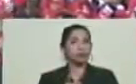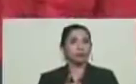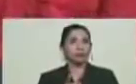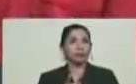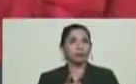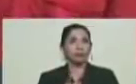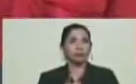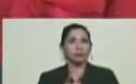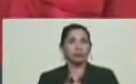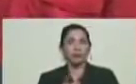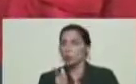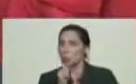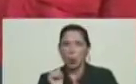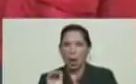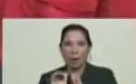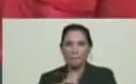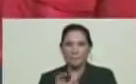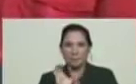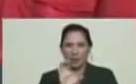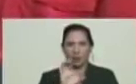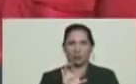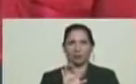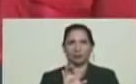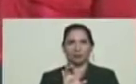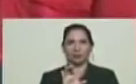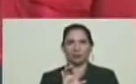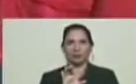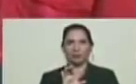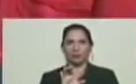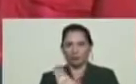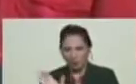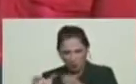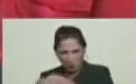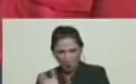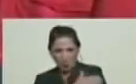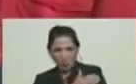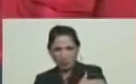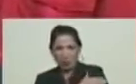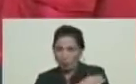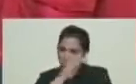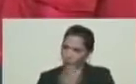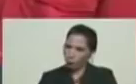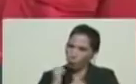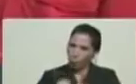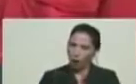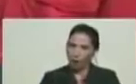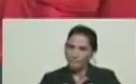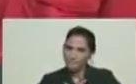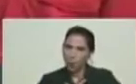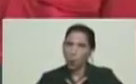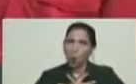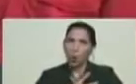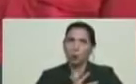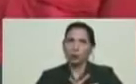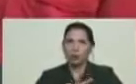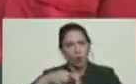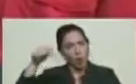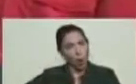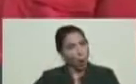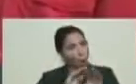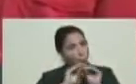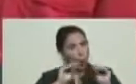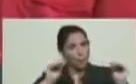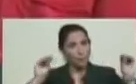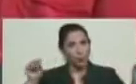los enemigos de la patria, que la fuerza, que la voluntad que hoy convoca a